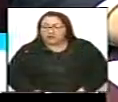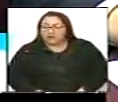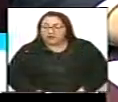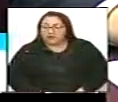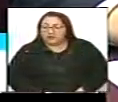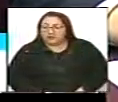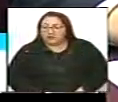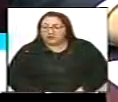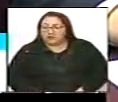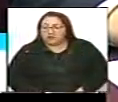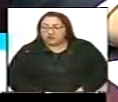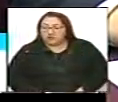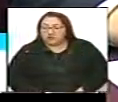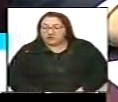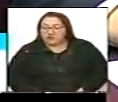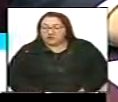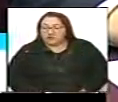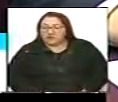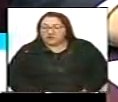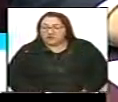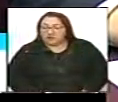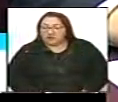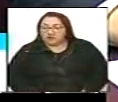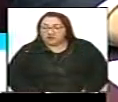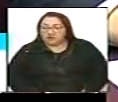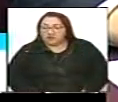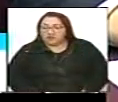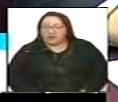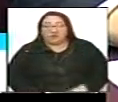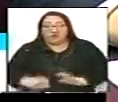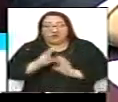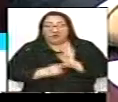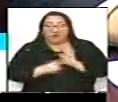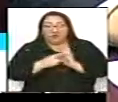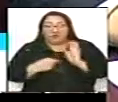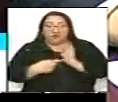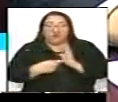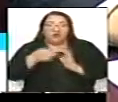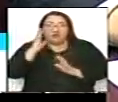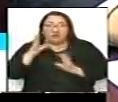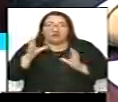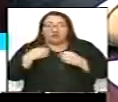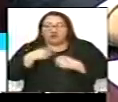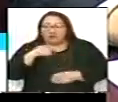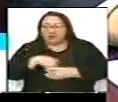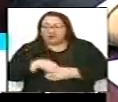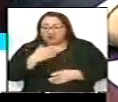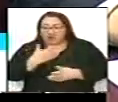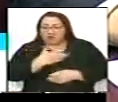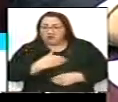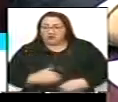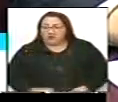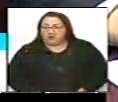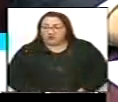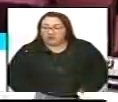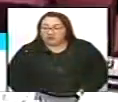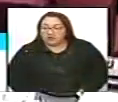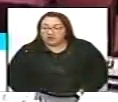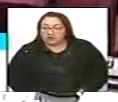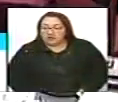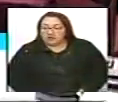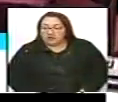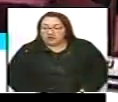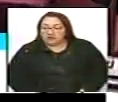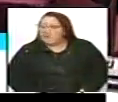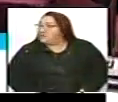lamentablemente, es de ese reglamento, en esto regimos y tenemos ya que proceder a la votación del caso. Gracias, presidente. Tiene